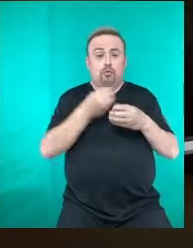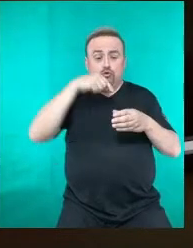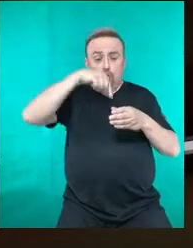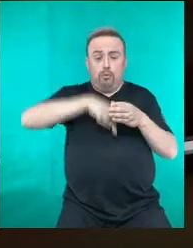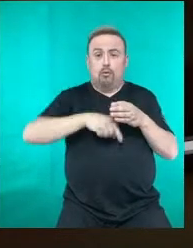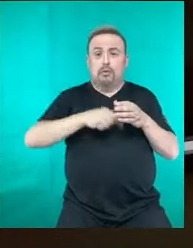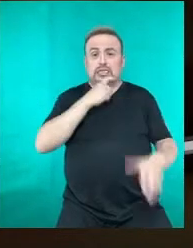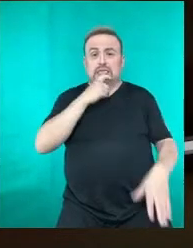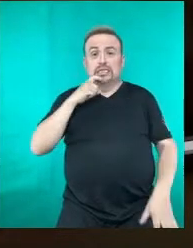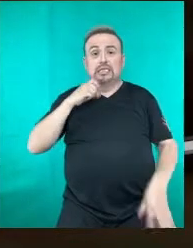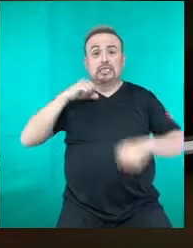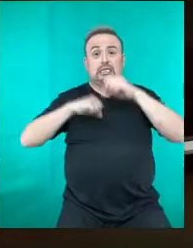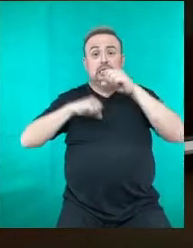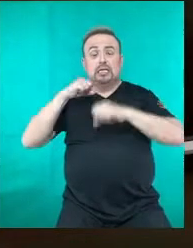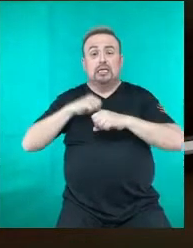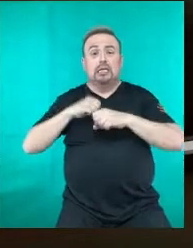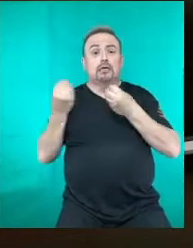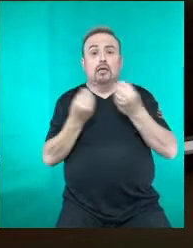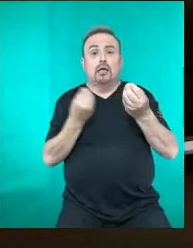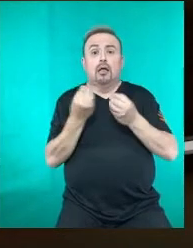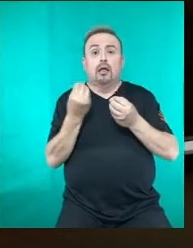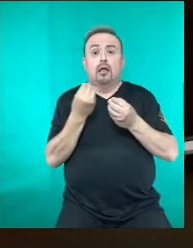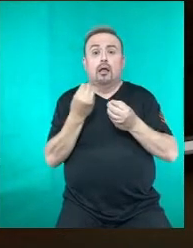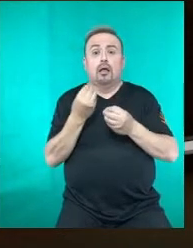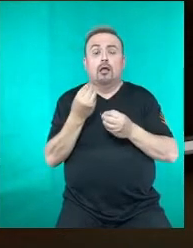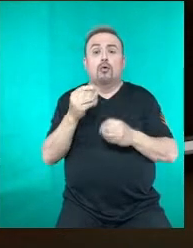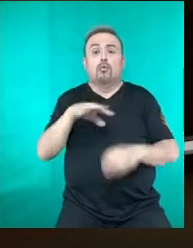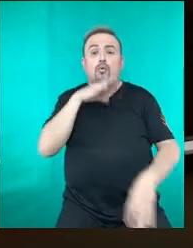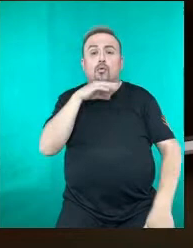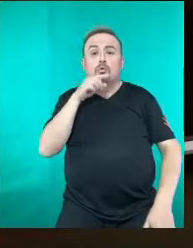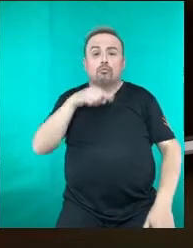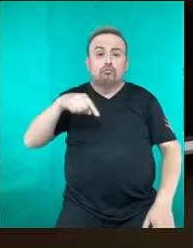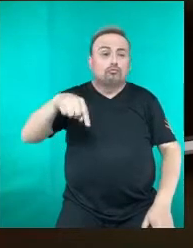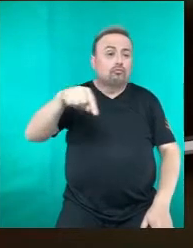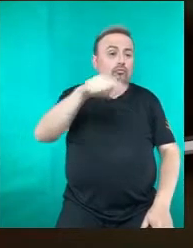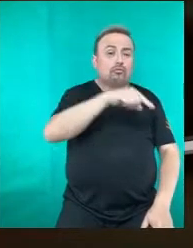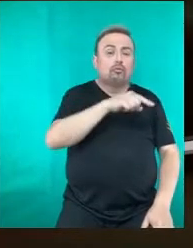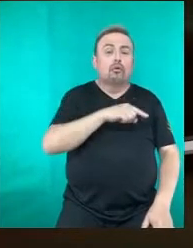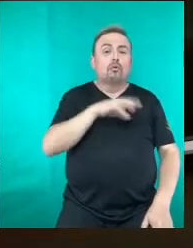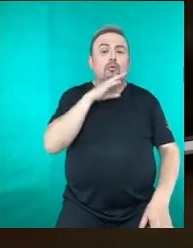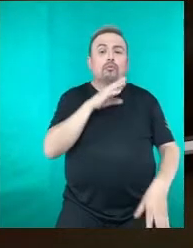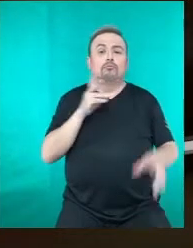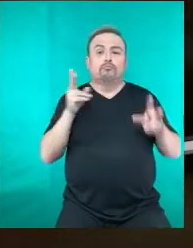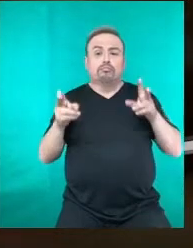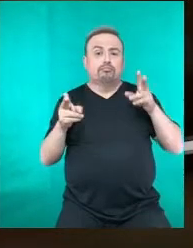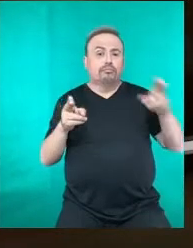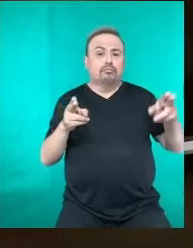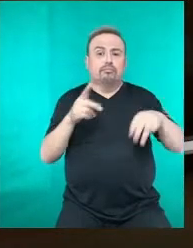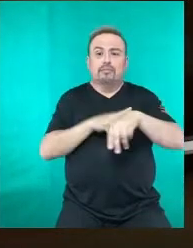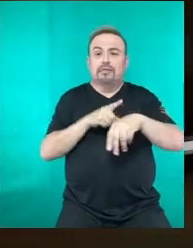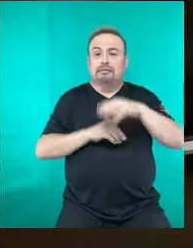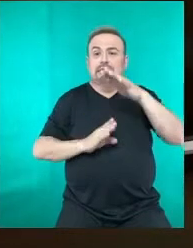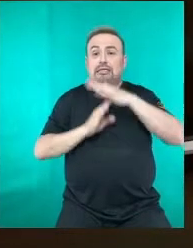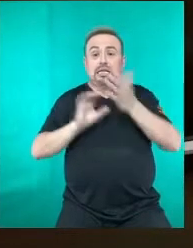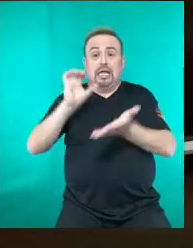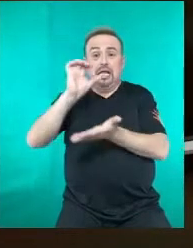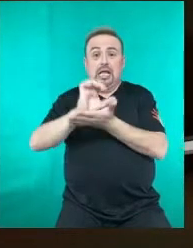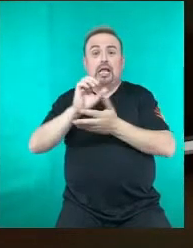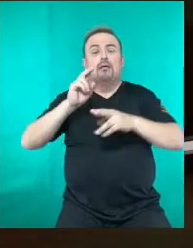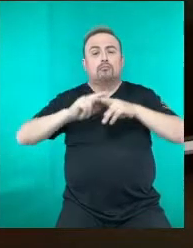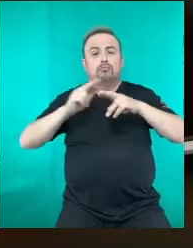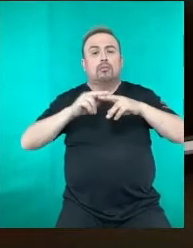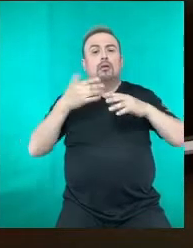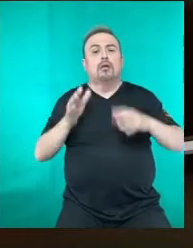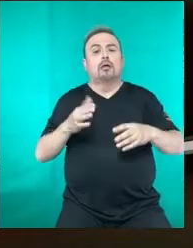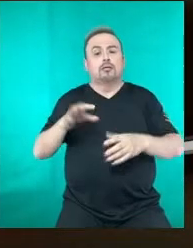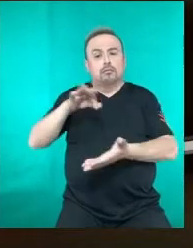empresa sanitaria tuvo que empezar a rotar el consumo, ¿ya? Con restricciones de consumo, y el Estado decidió construir una planta desalinizadora